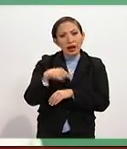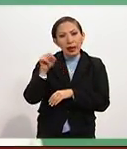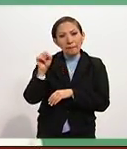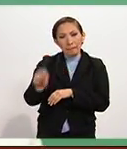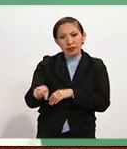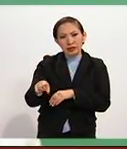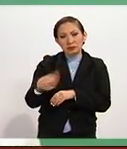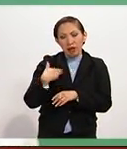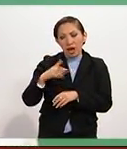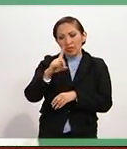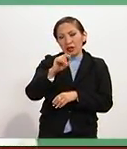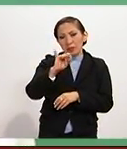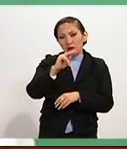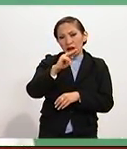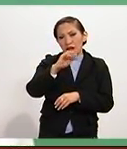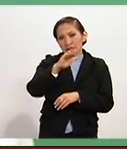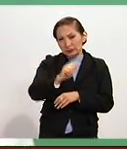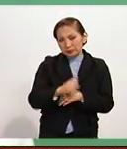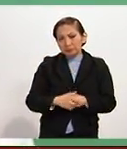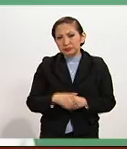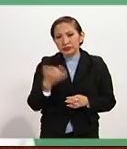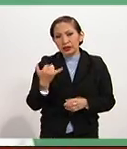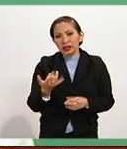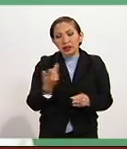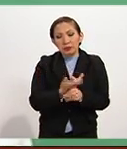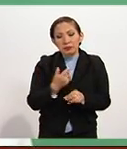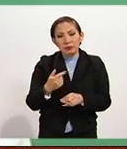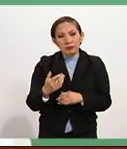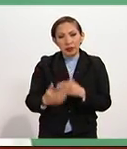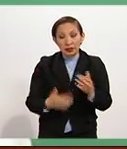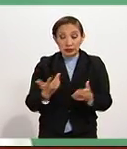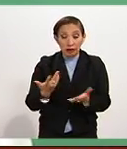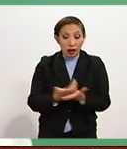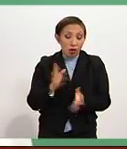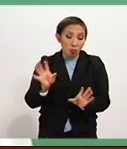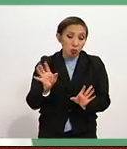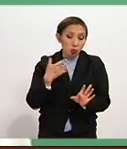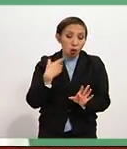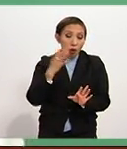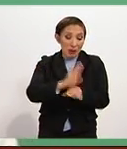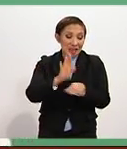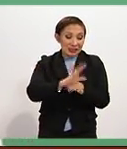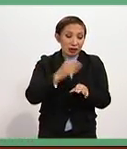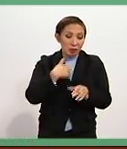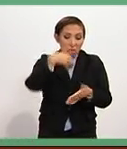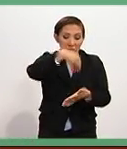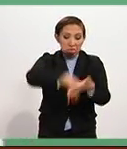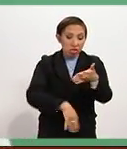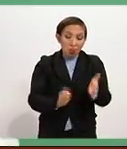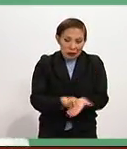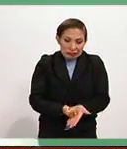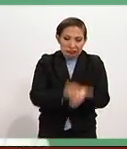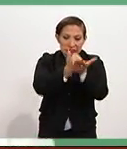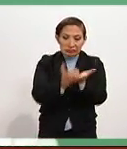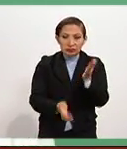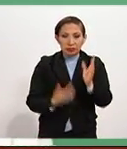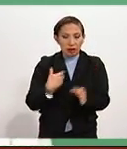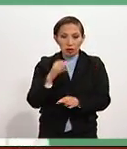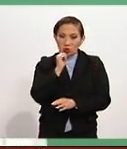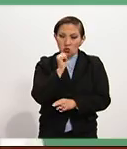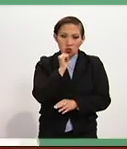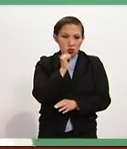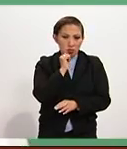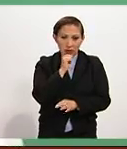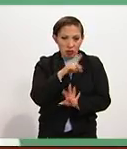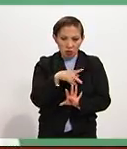una democracia de la eficiencia, que pasa sin duda pues, por sacar a Brasil de la recesión. Está previsto, aunque no es todavía